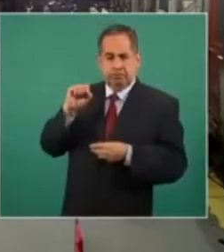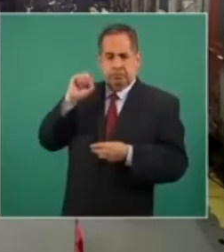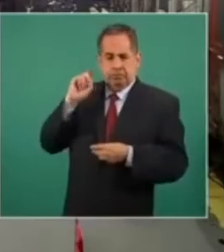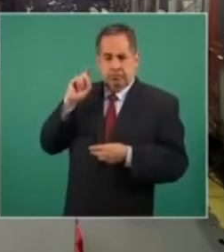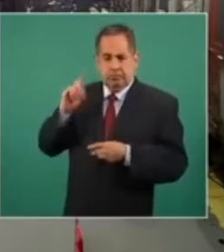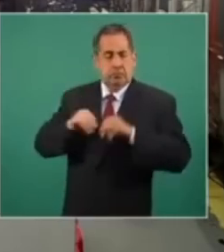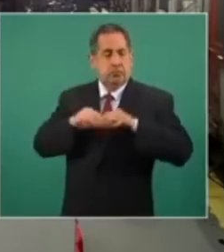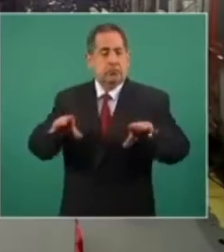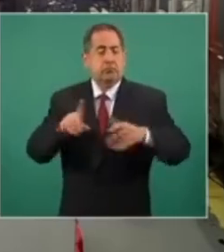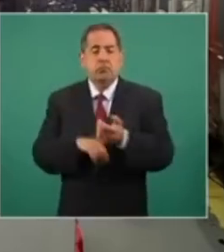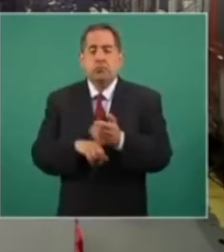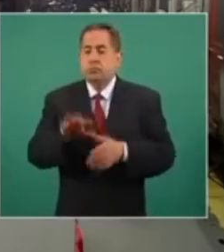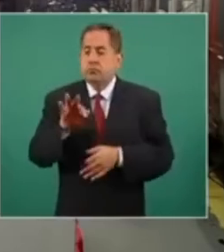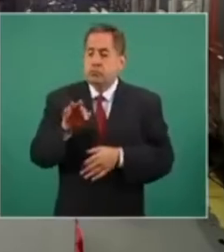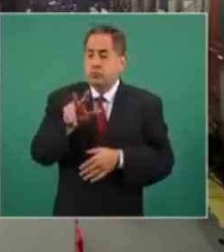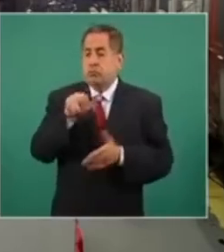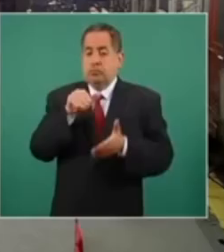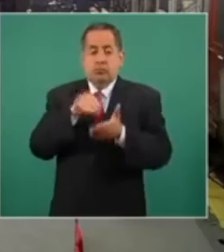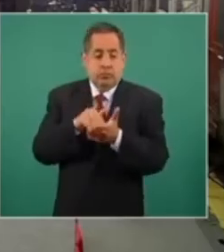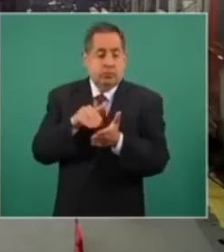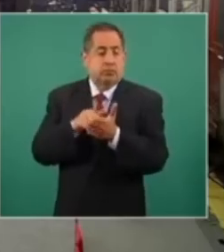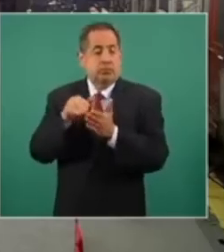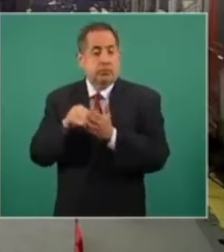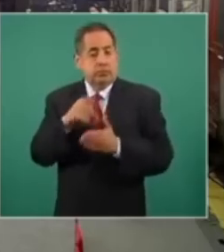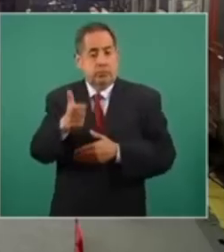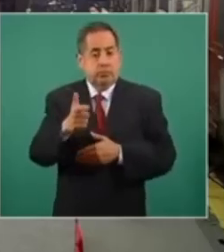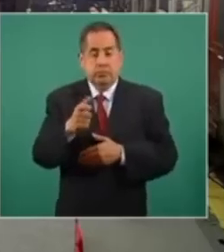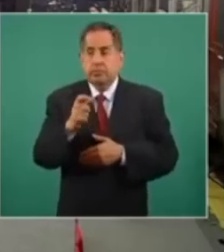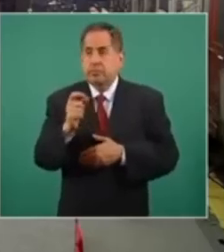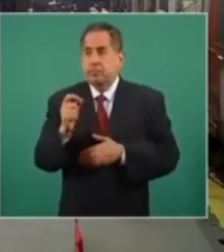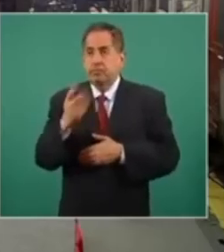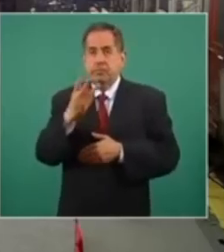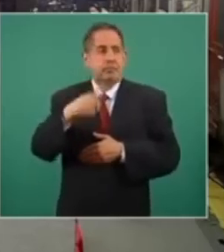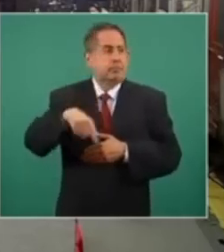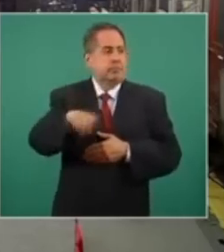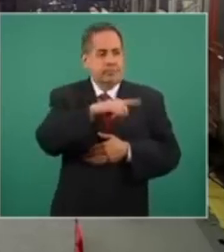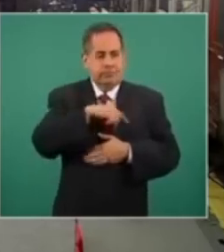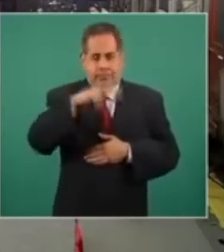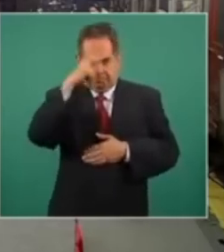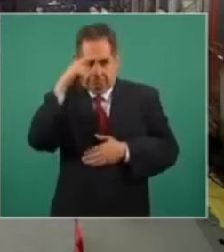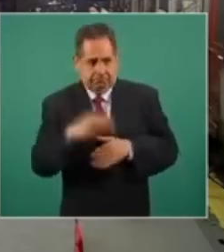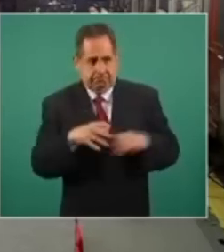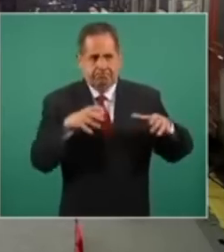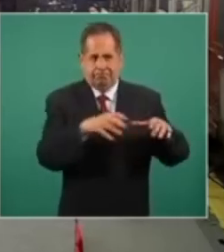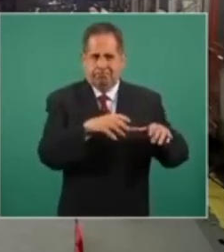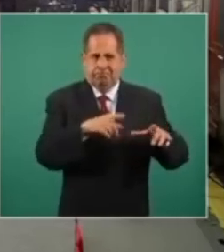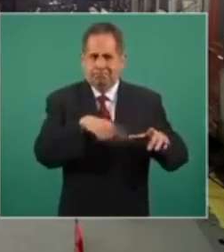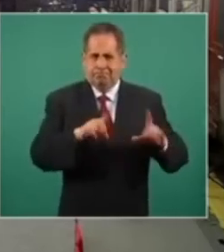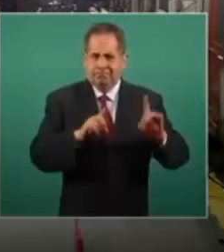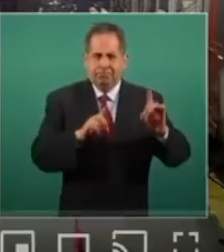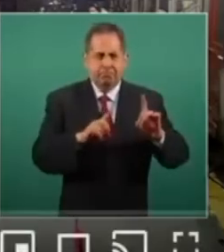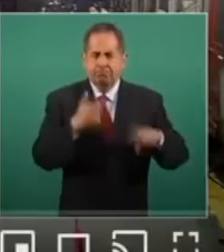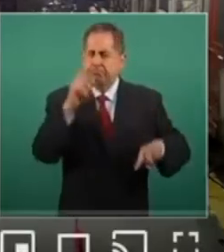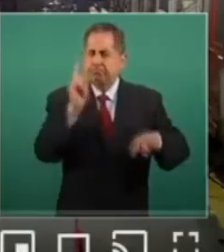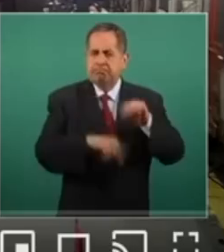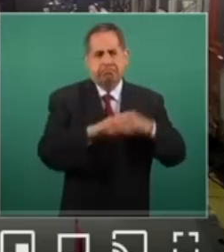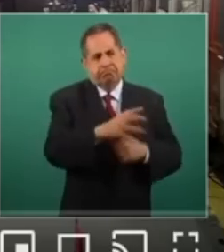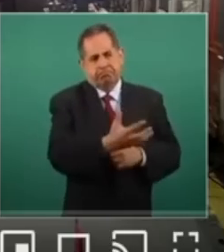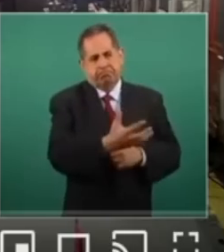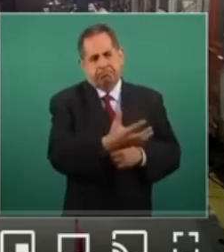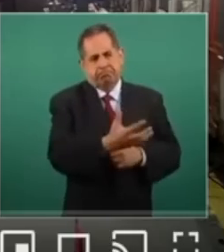conocer que 48 mil millones de pesos de 23 mexicanos de dudosa reputación fueron confiscados en